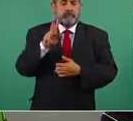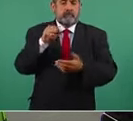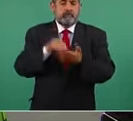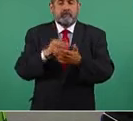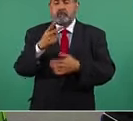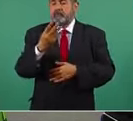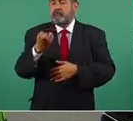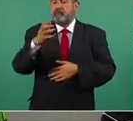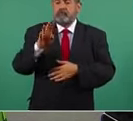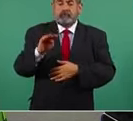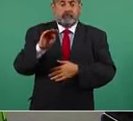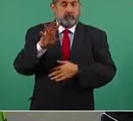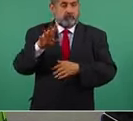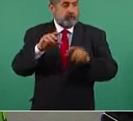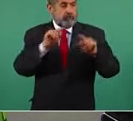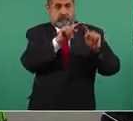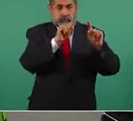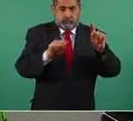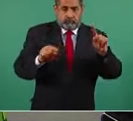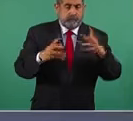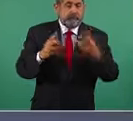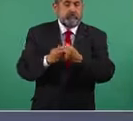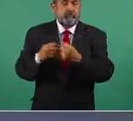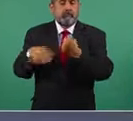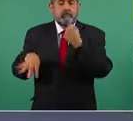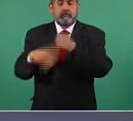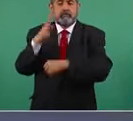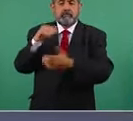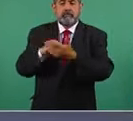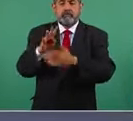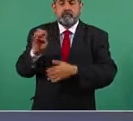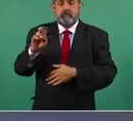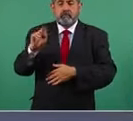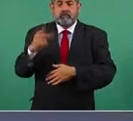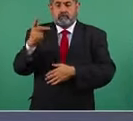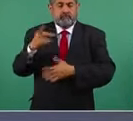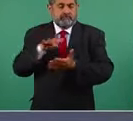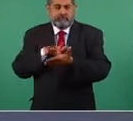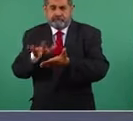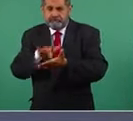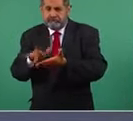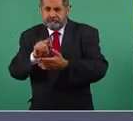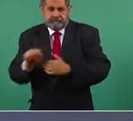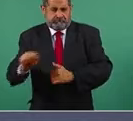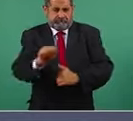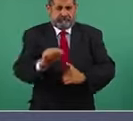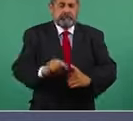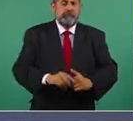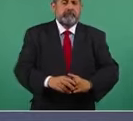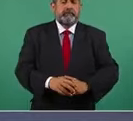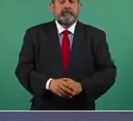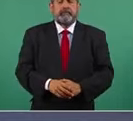84.954 y 14.992 en actividades de apoyo. Adelante.